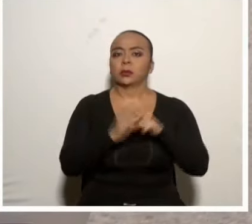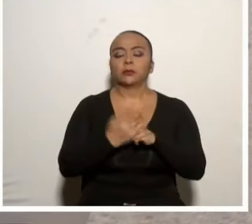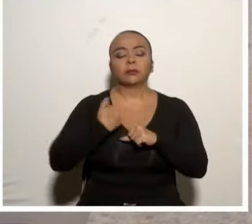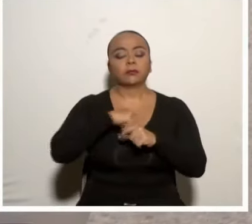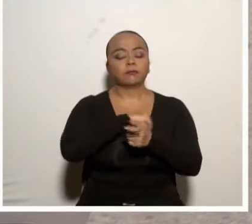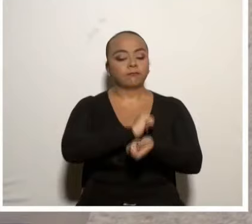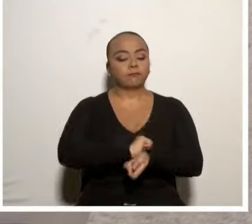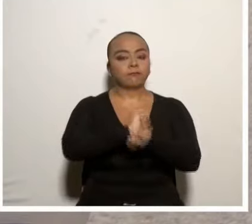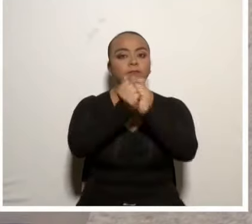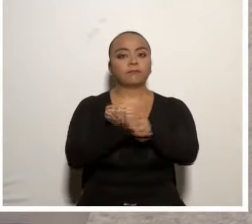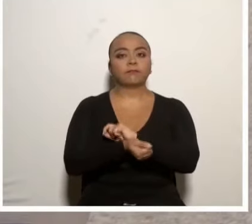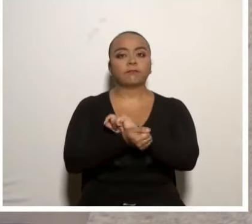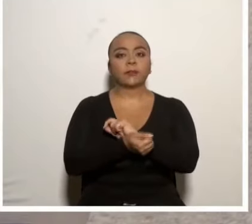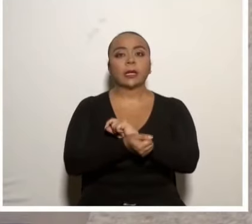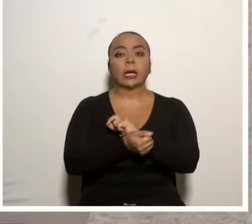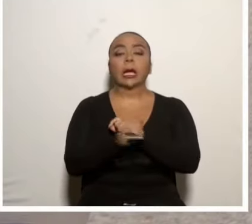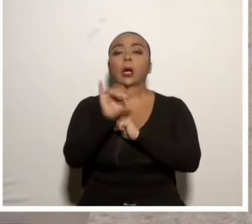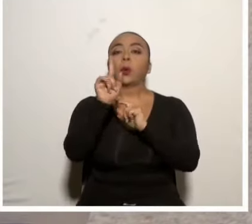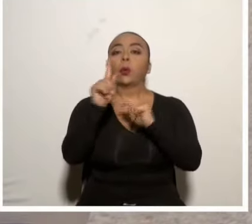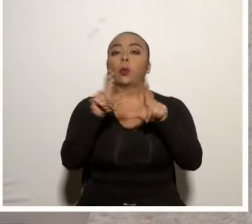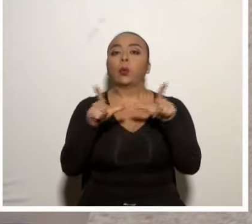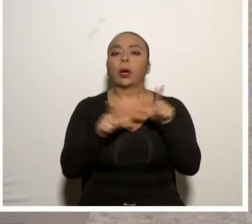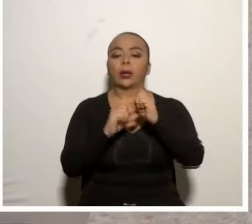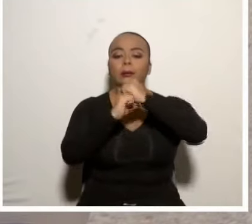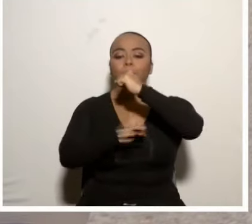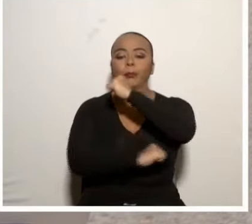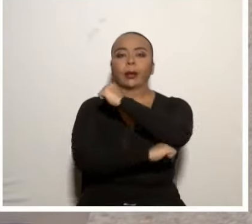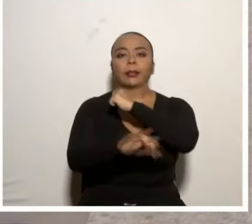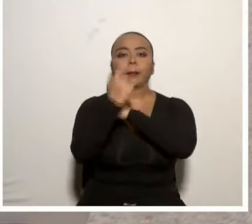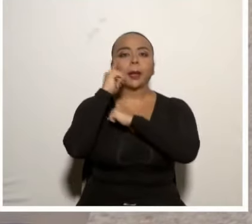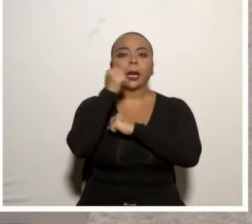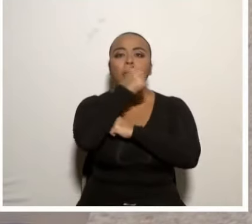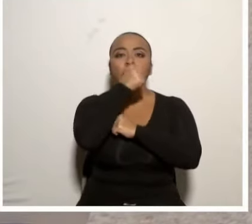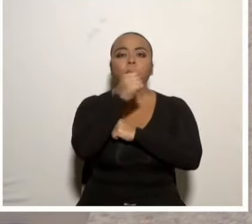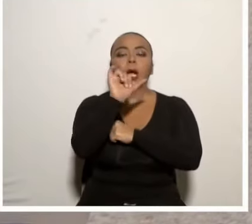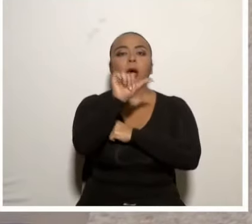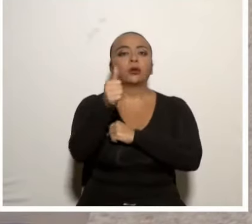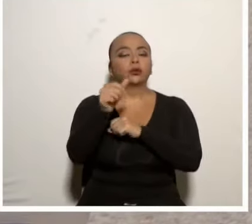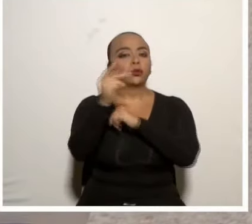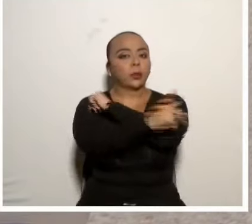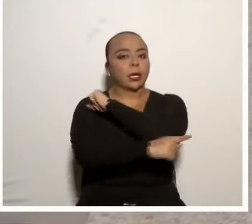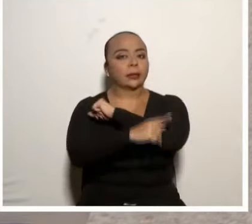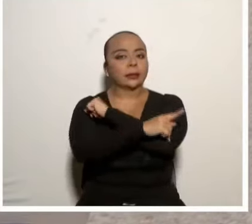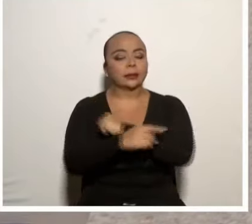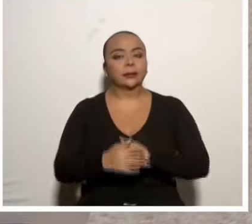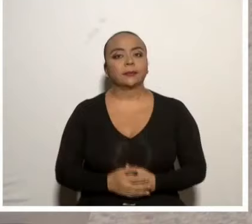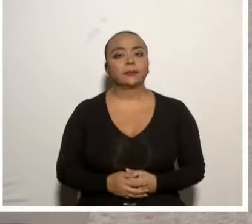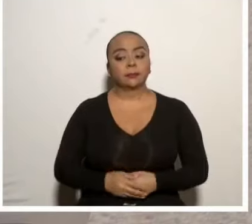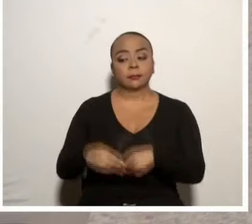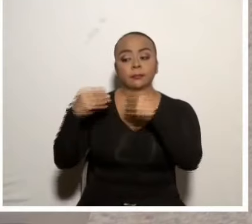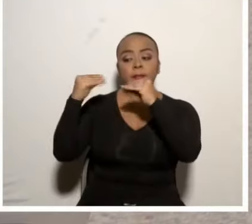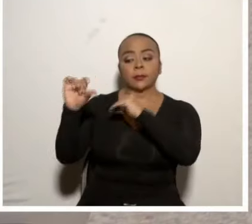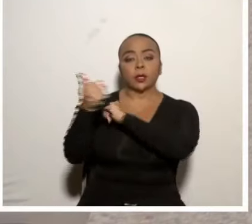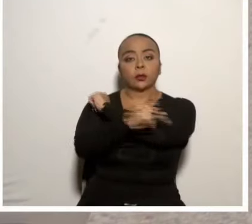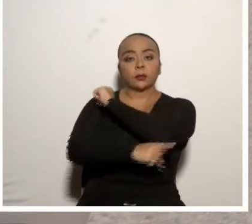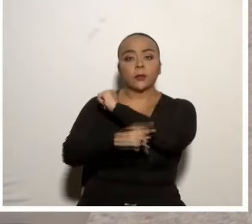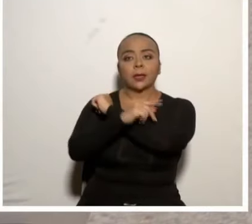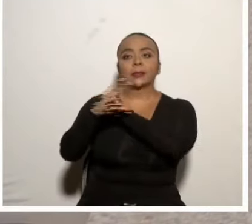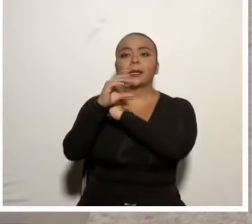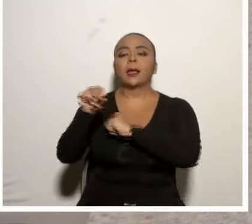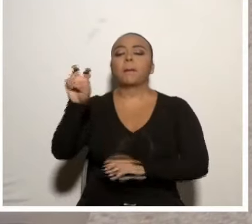hemos convertido en una vía de tránsito para la droga hacia otros países, de exportación y de